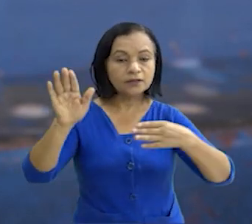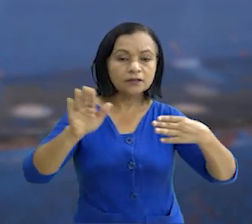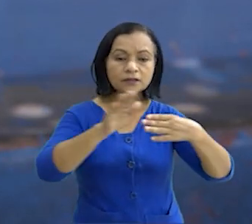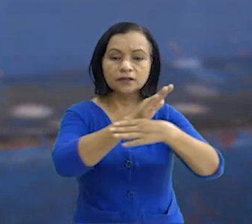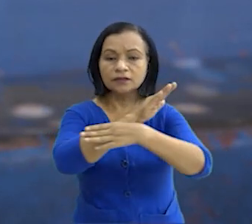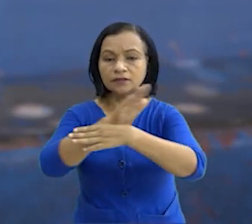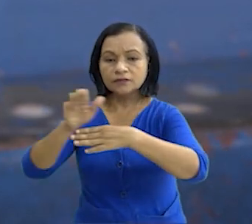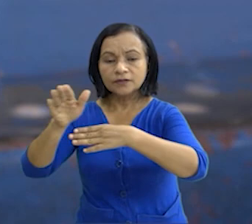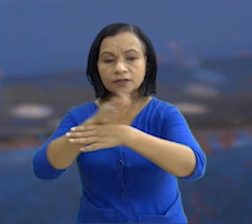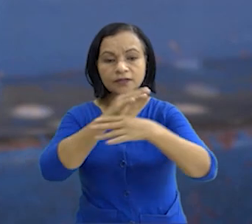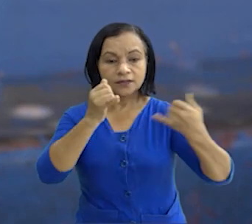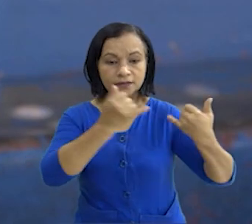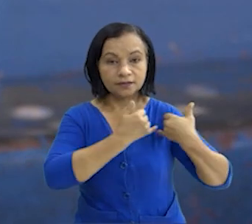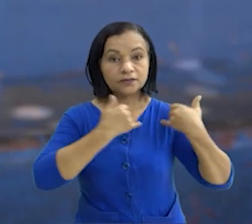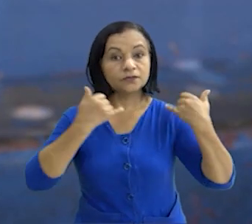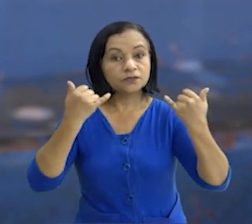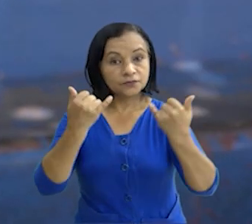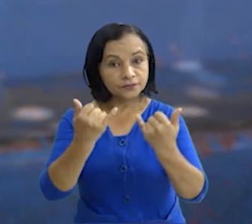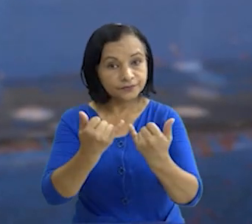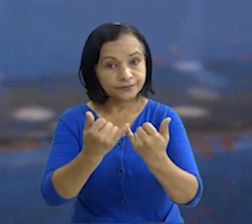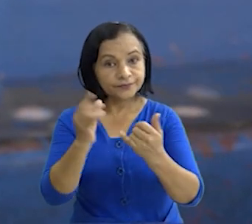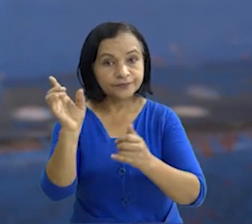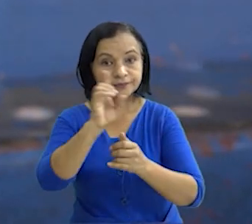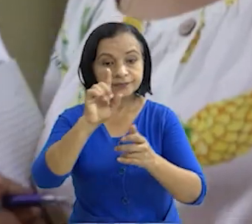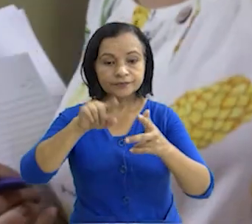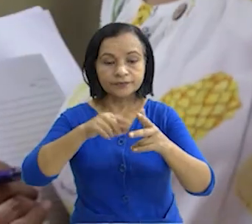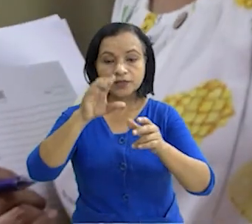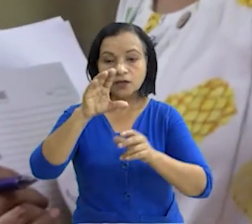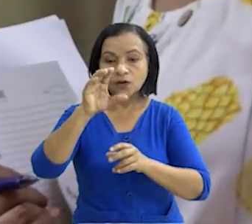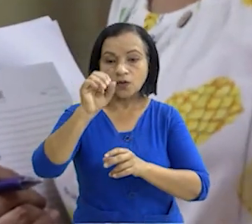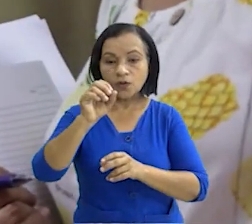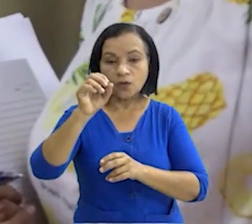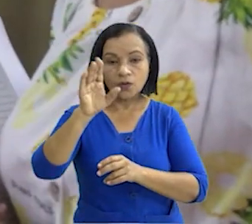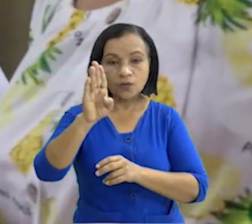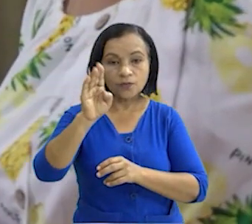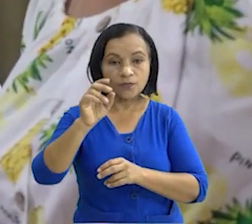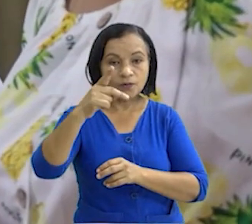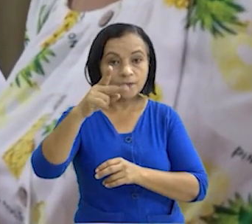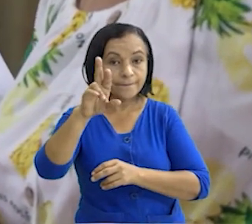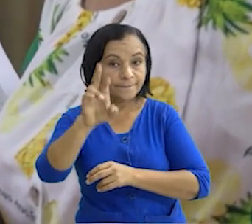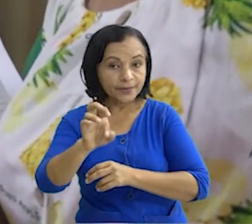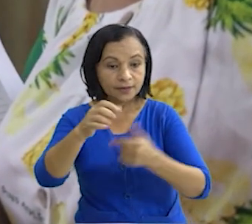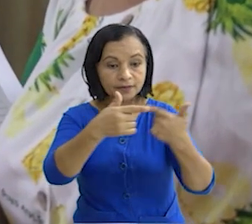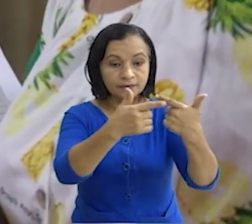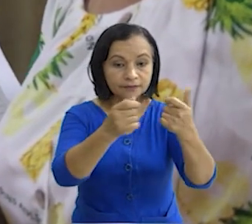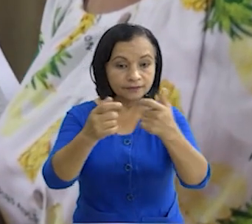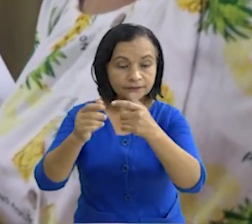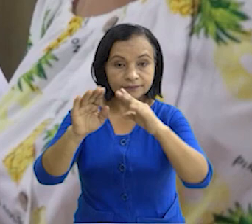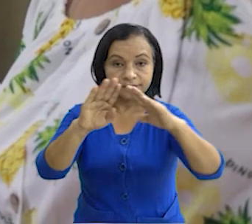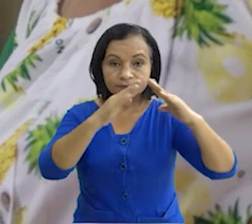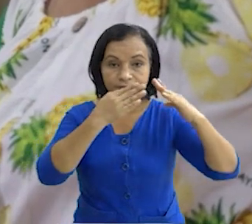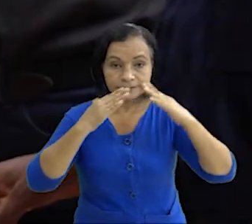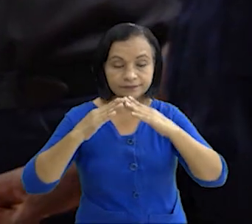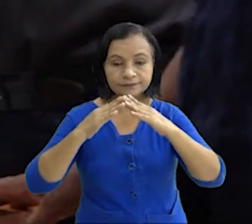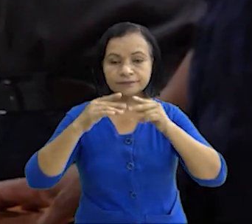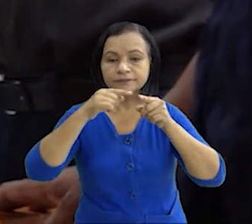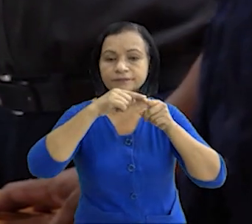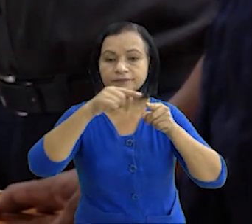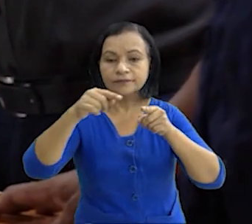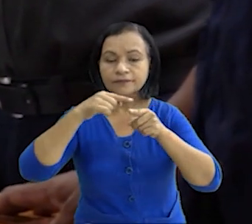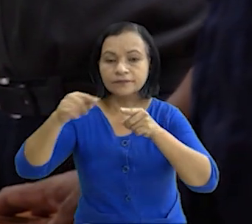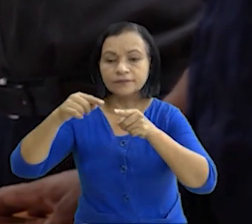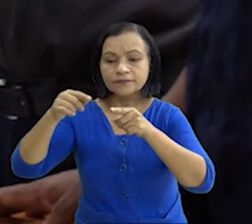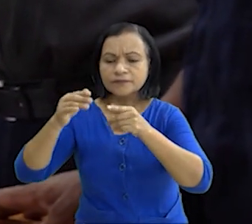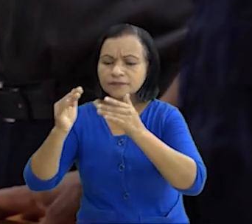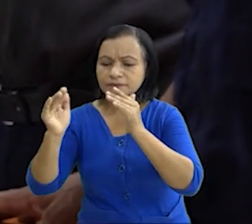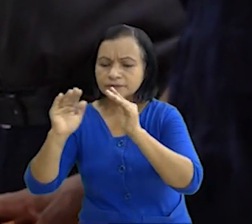diferentes instancias, desde el COMPRED hasta las organizaciones de los barrios, las organizaciones de las comarcas y ahora